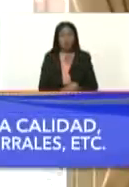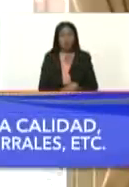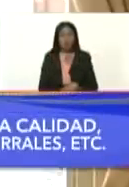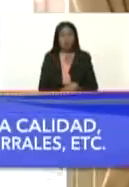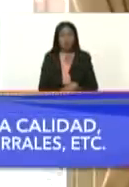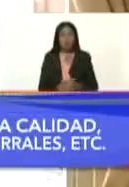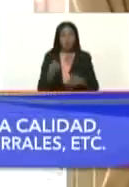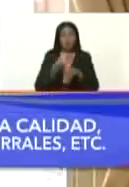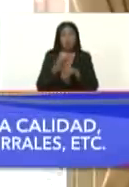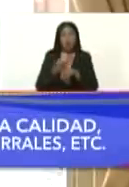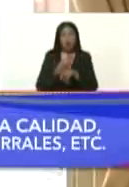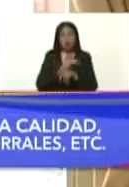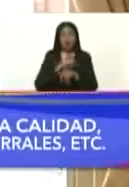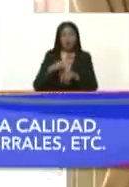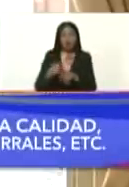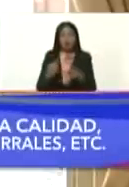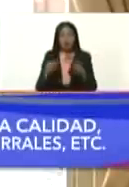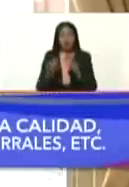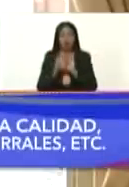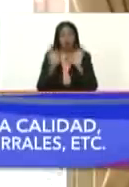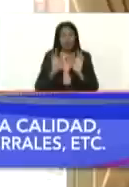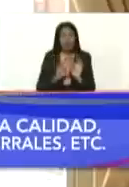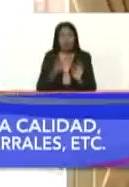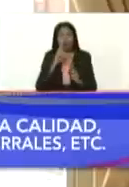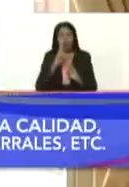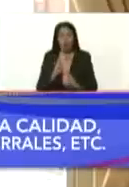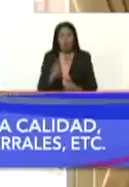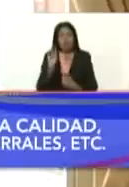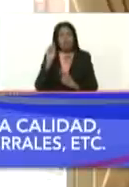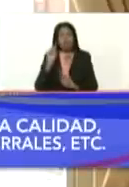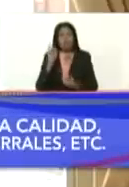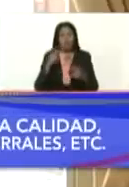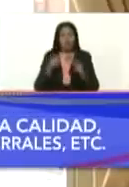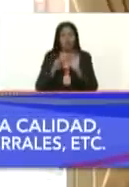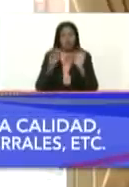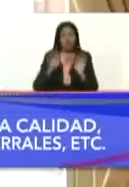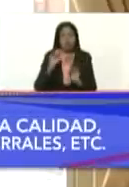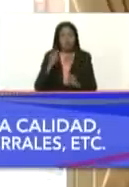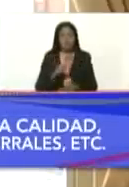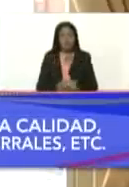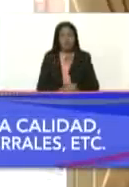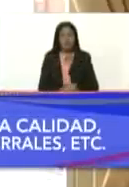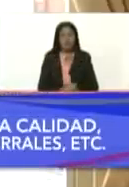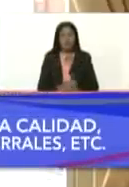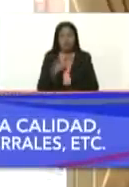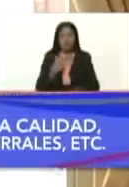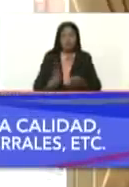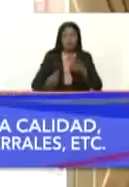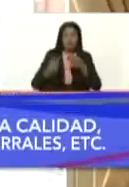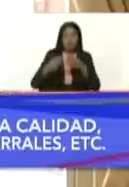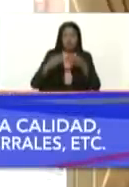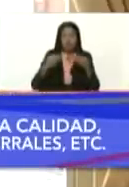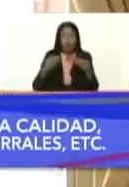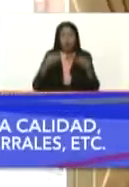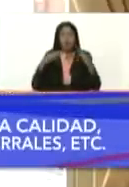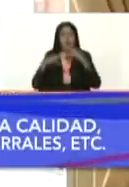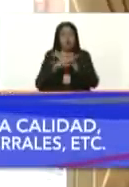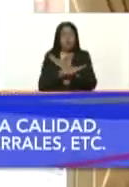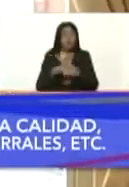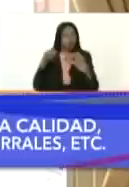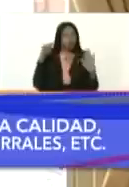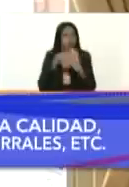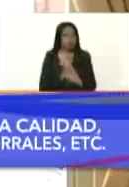entre nosotros las respuestas necesarias para enfrentar el bloqueo las sanciones